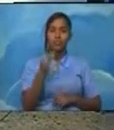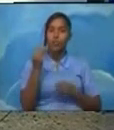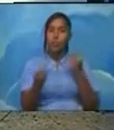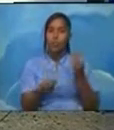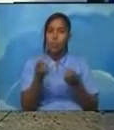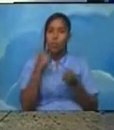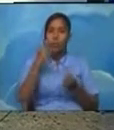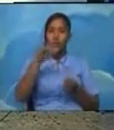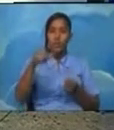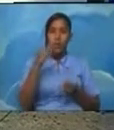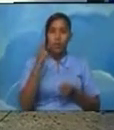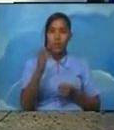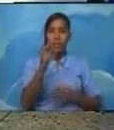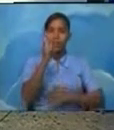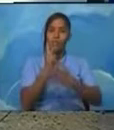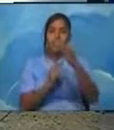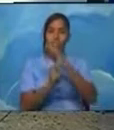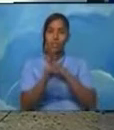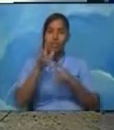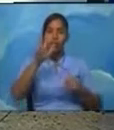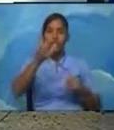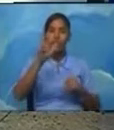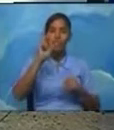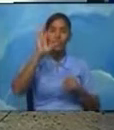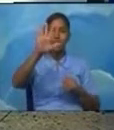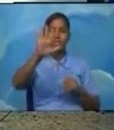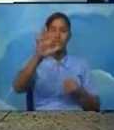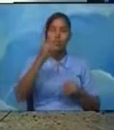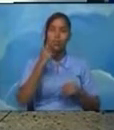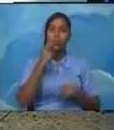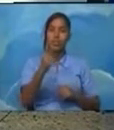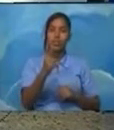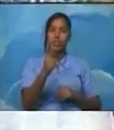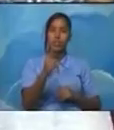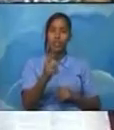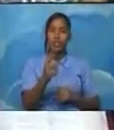cuando se enojó en el versículo 35? ¿Cómo dijo?